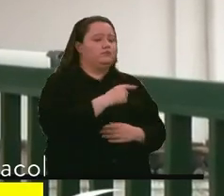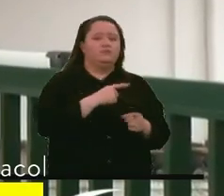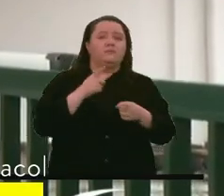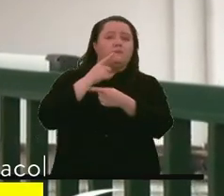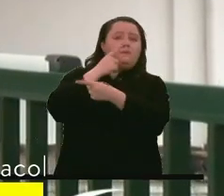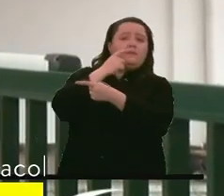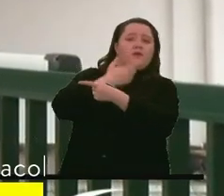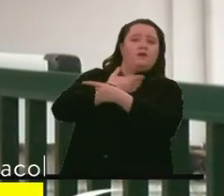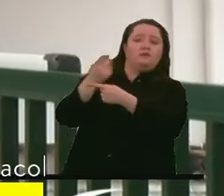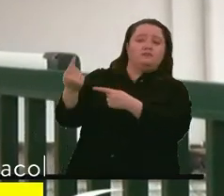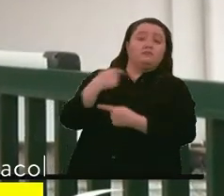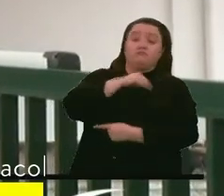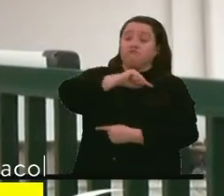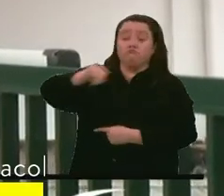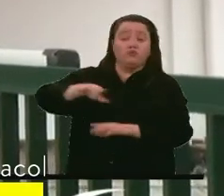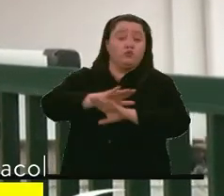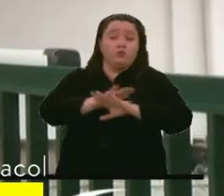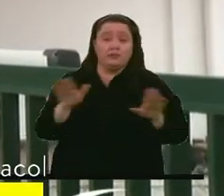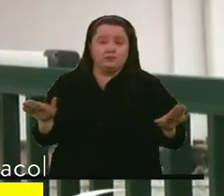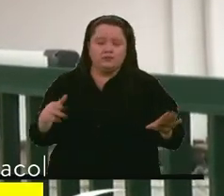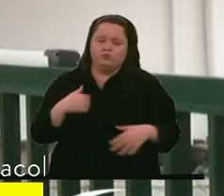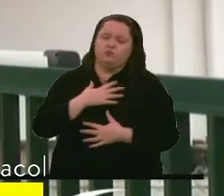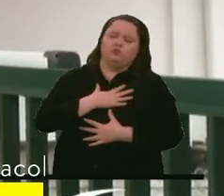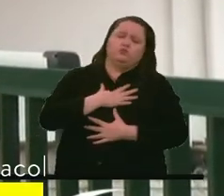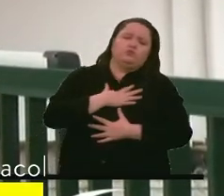papás saber que ya no vamos a volver.